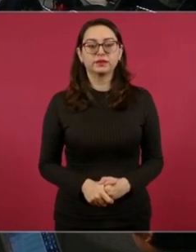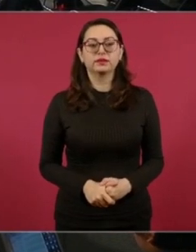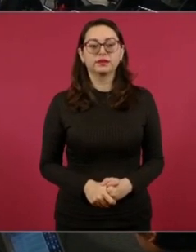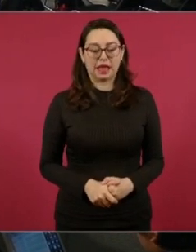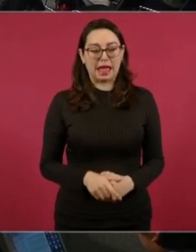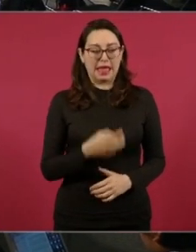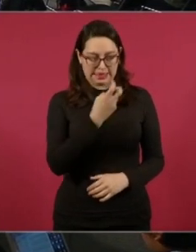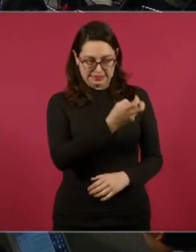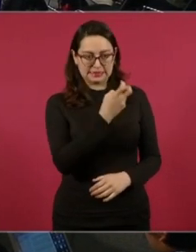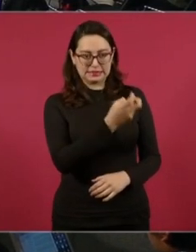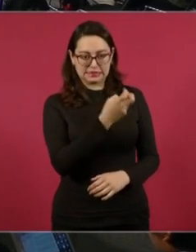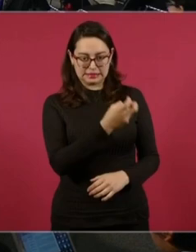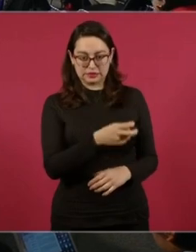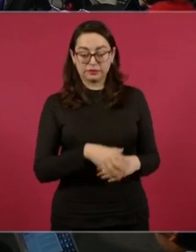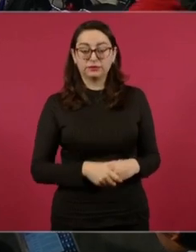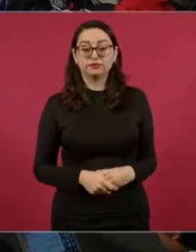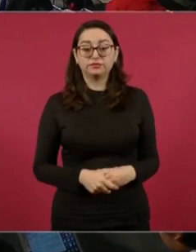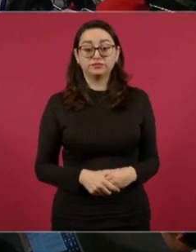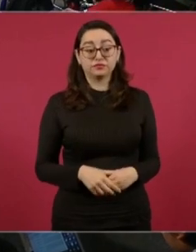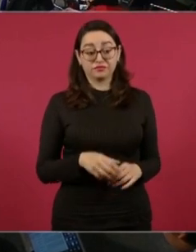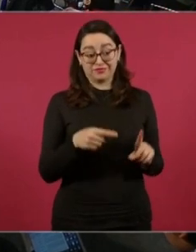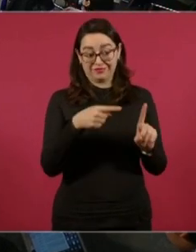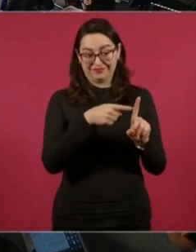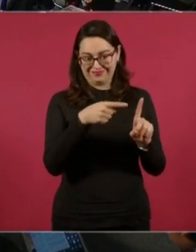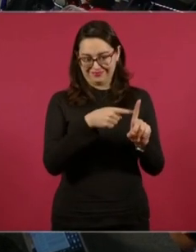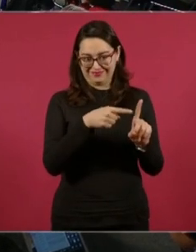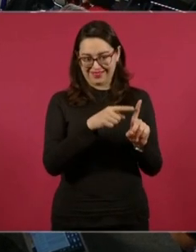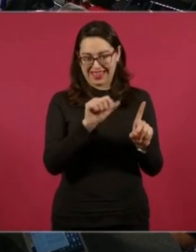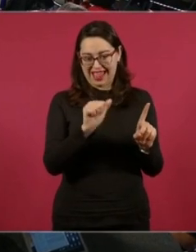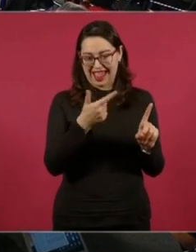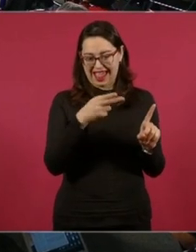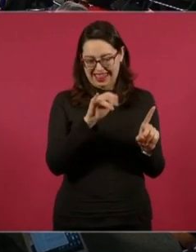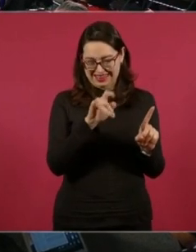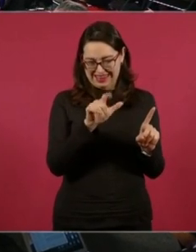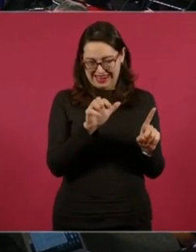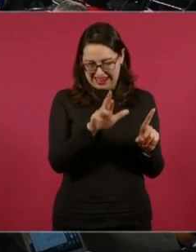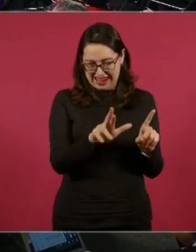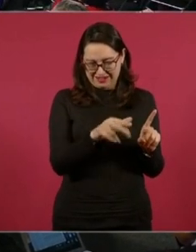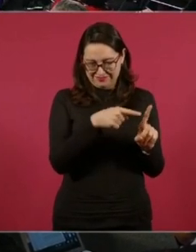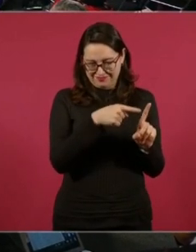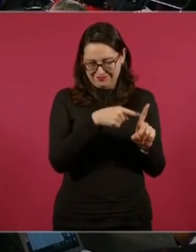Aquí está. ¿Cómo explicar que una pieza tan burda